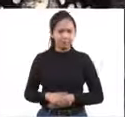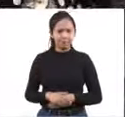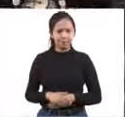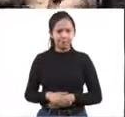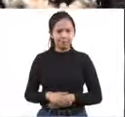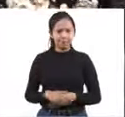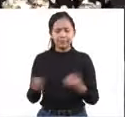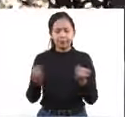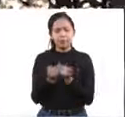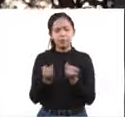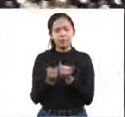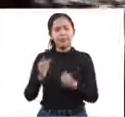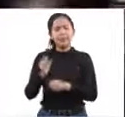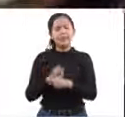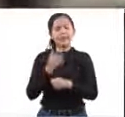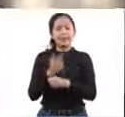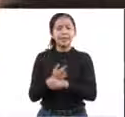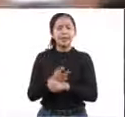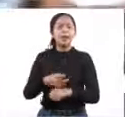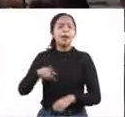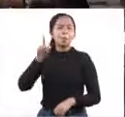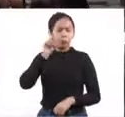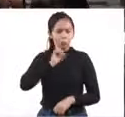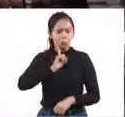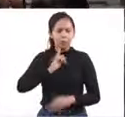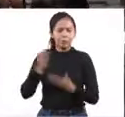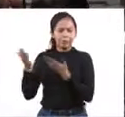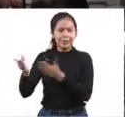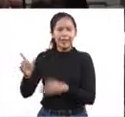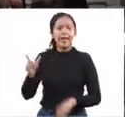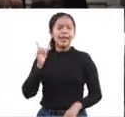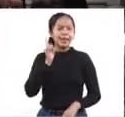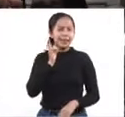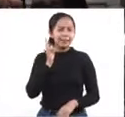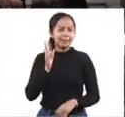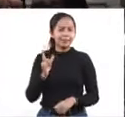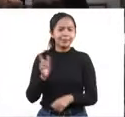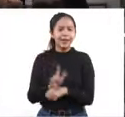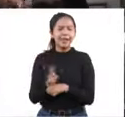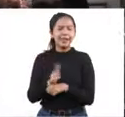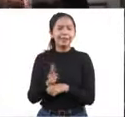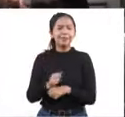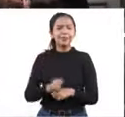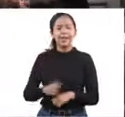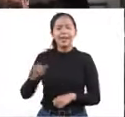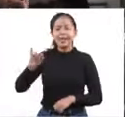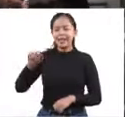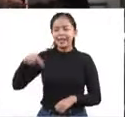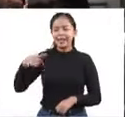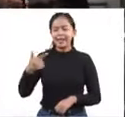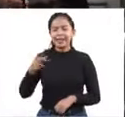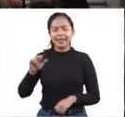La secretaria de las Mujeres de la Ciudad de México, licenciada Ingrid Gómez Arasíbar.